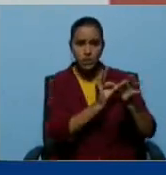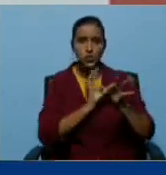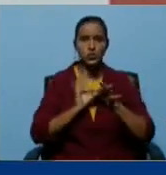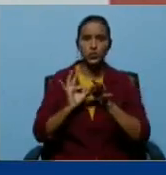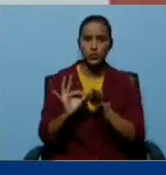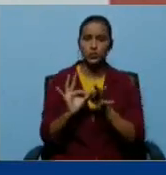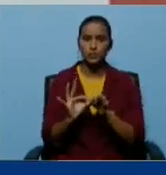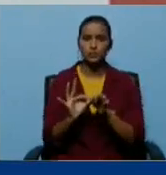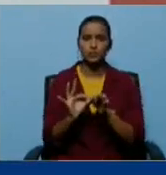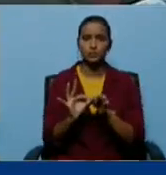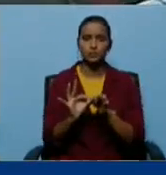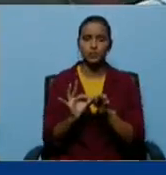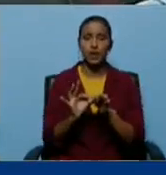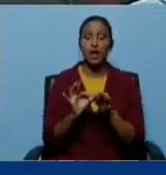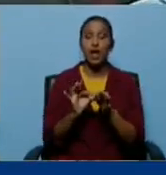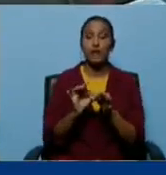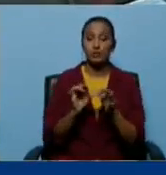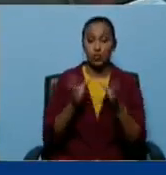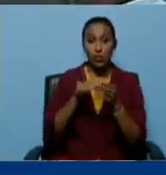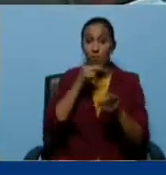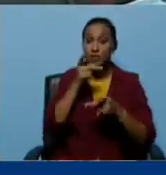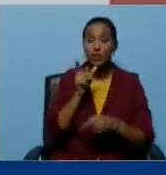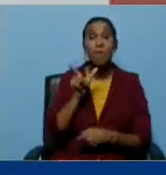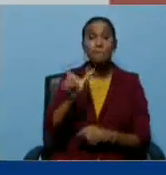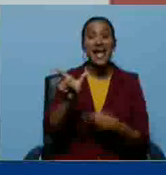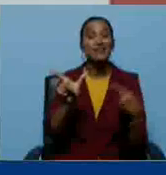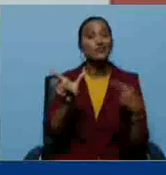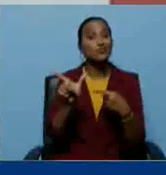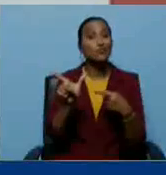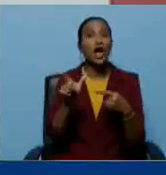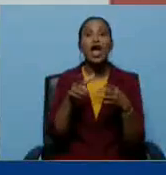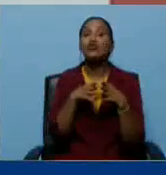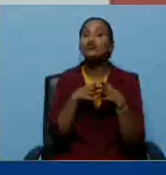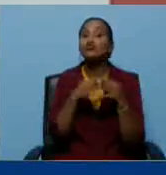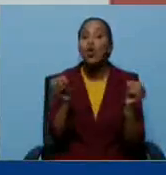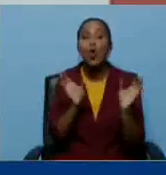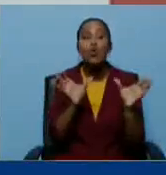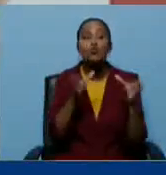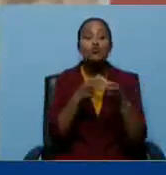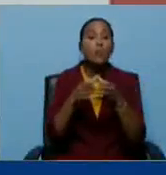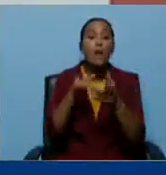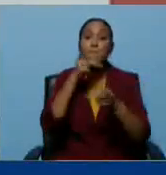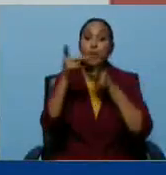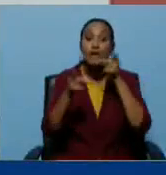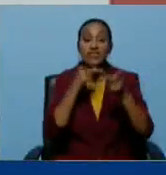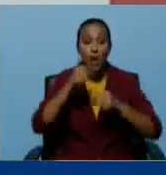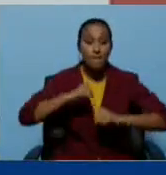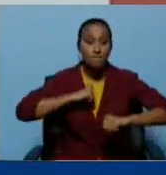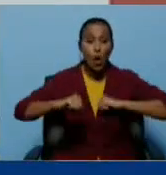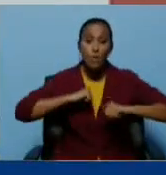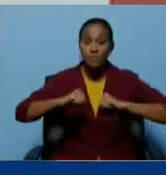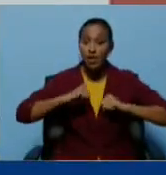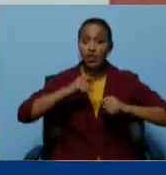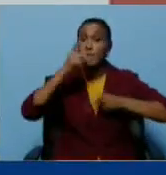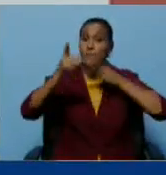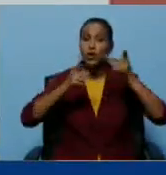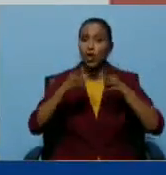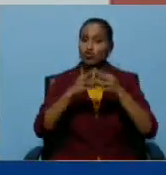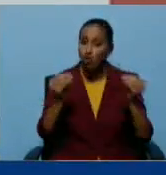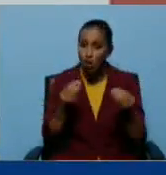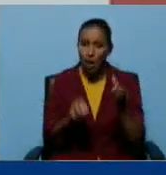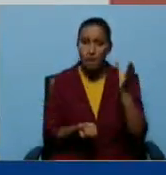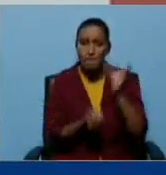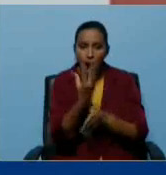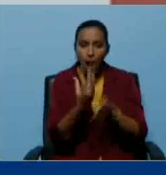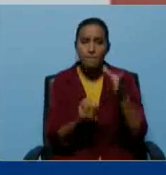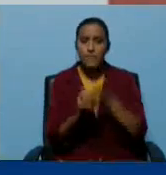El Partido Socialista Unido de Venezuela y todas las fuerzas políticas y movimientos que han nacido al calor de la revolución,